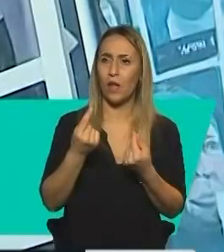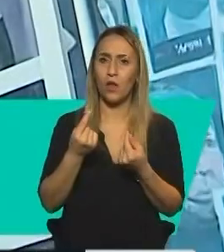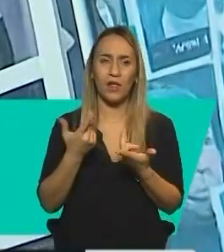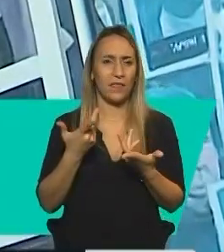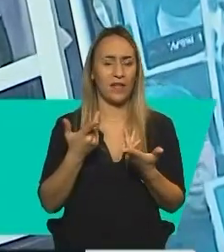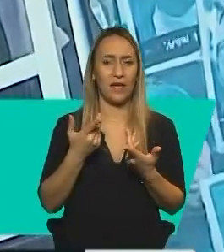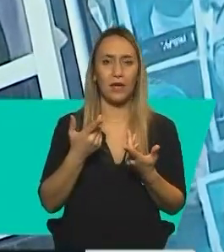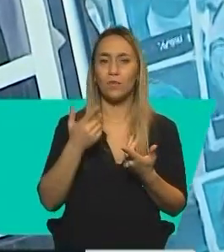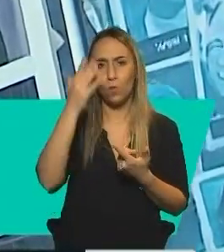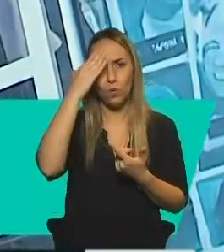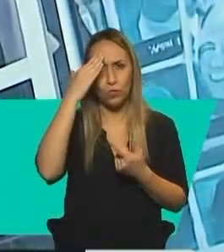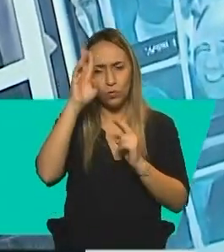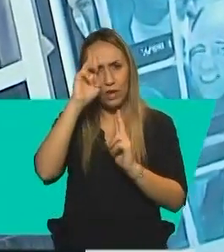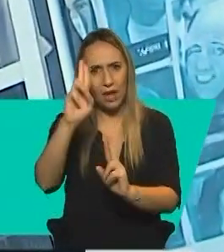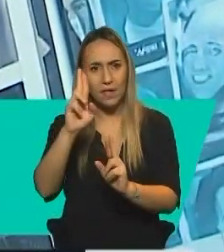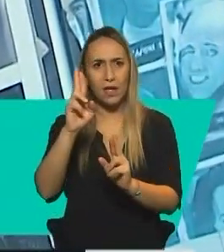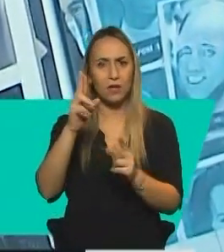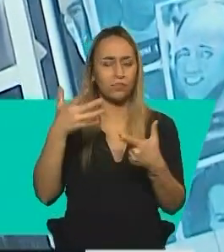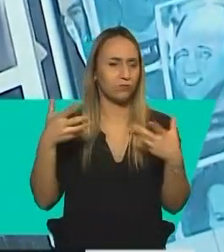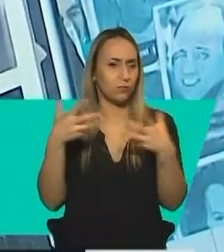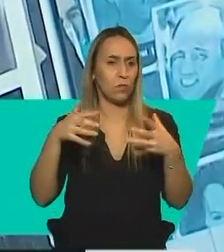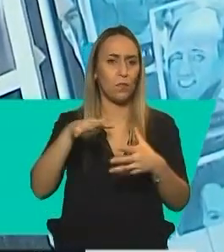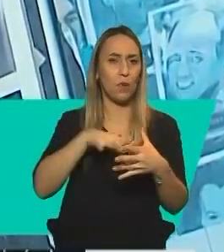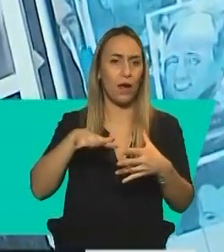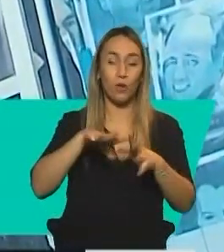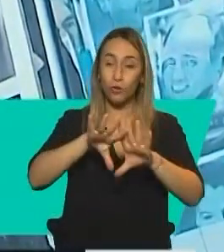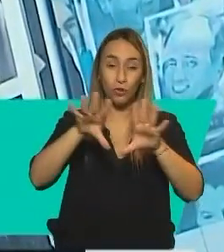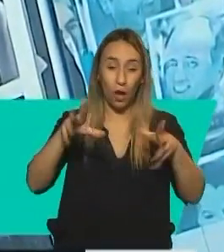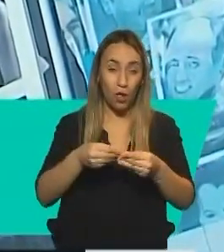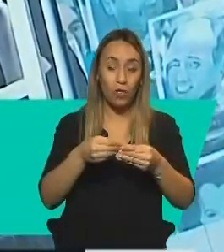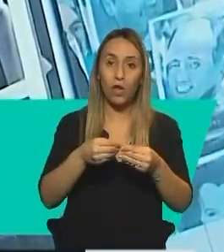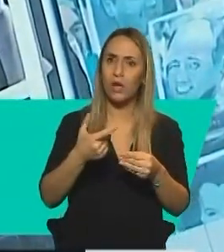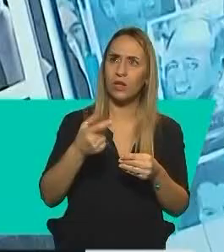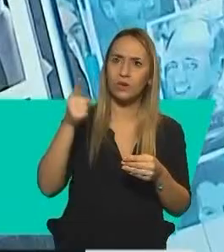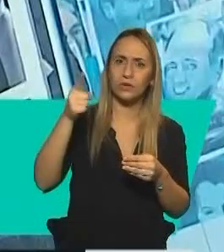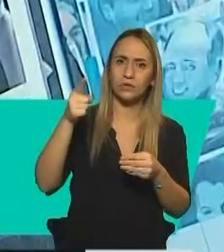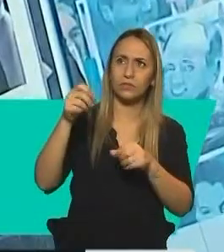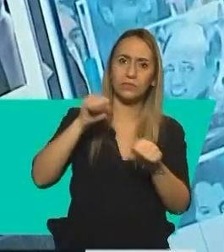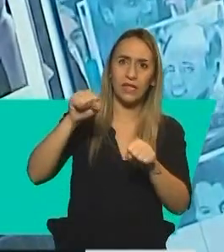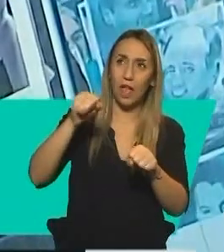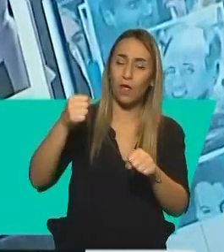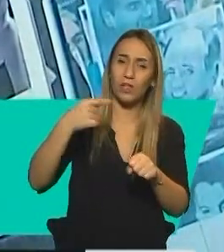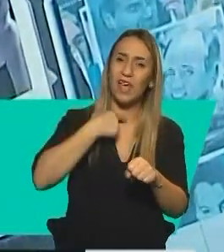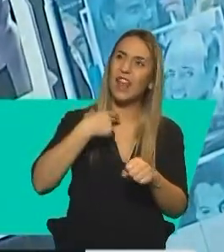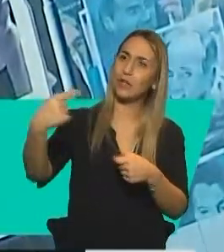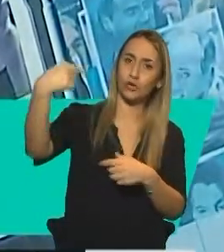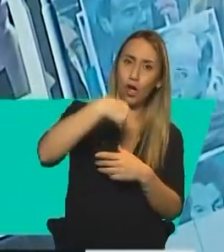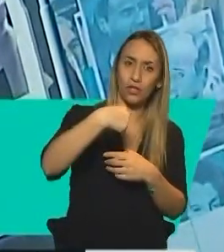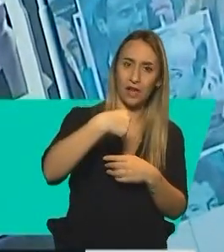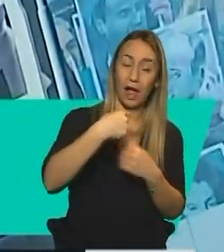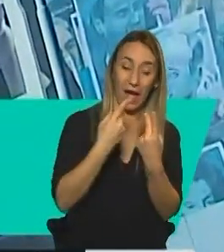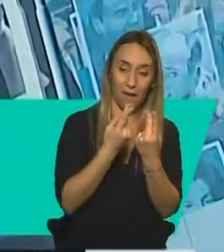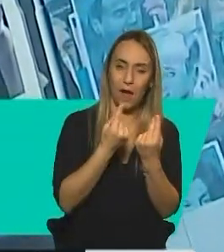de la cultura, de un destino común como pueblo, todo eso quiso atentar. Eso significó el atentado, hacia esos valores